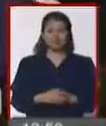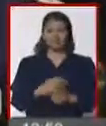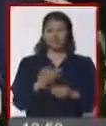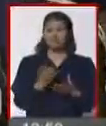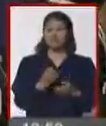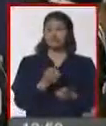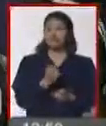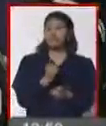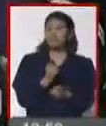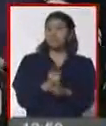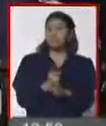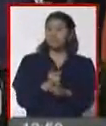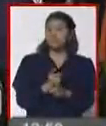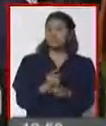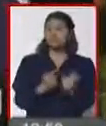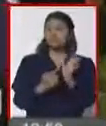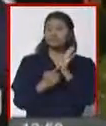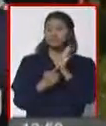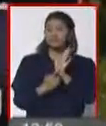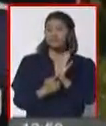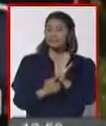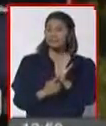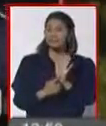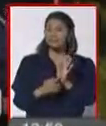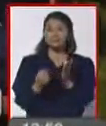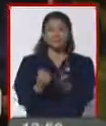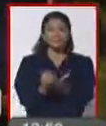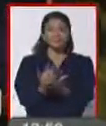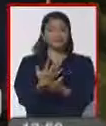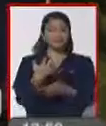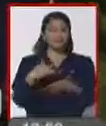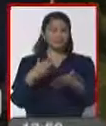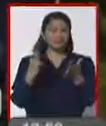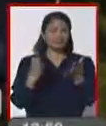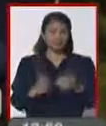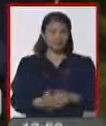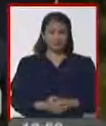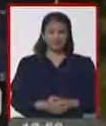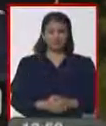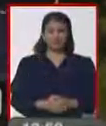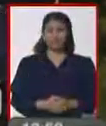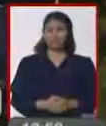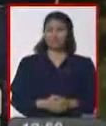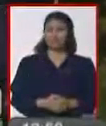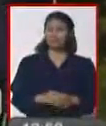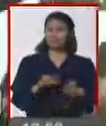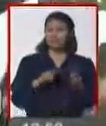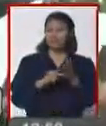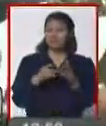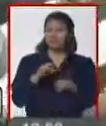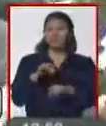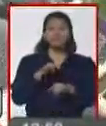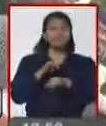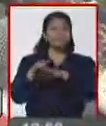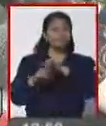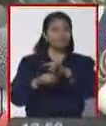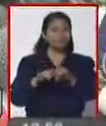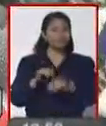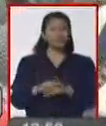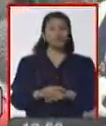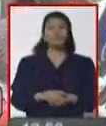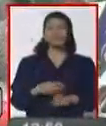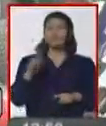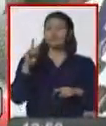querido justificar demostrando de que como si fueran nuevos alumnos esa trampa ha detectado la corte y los he